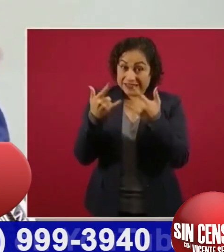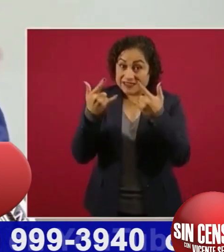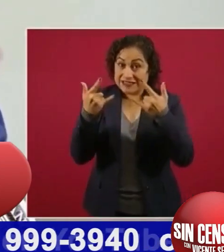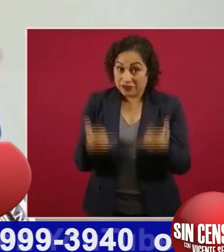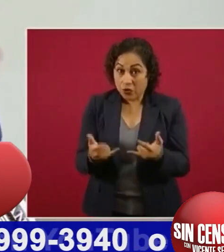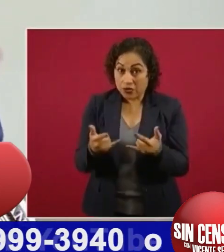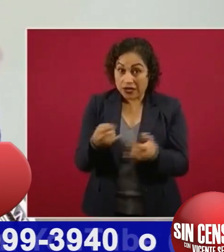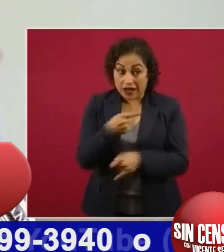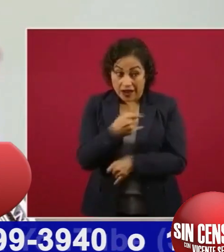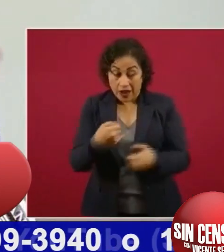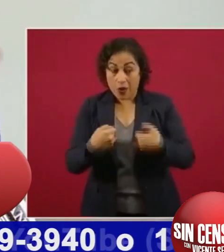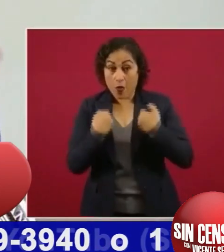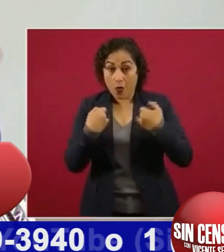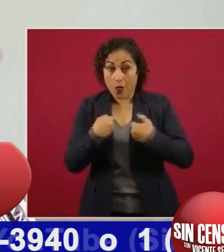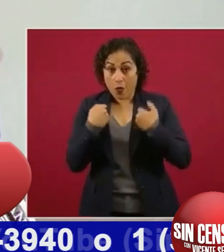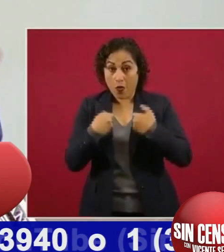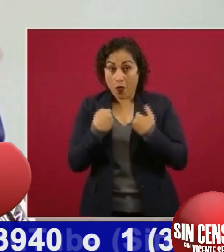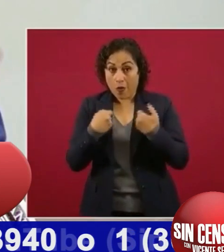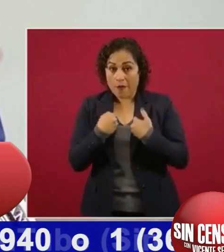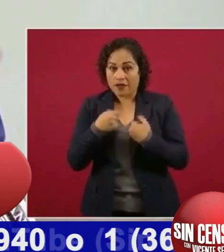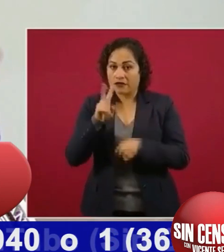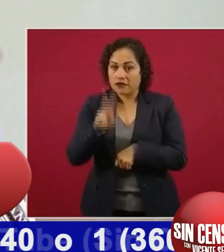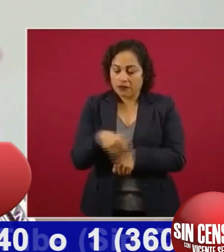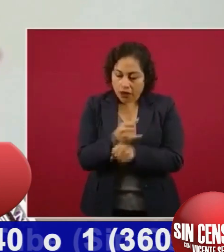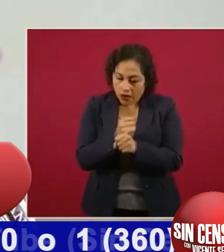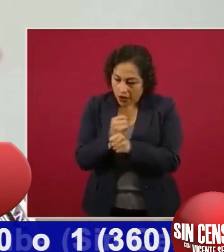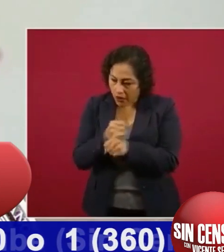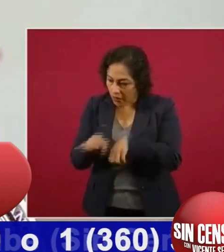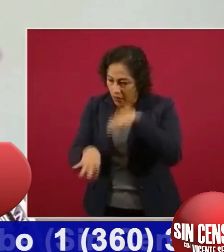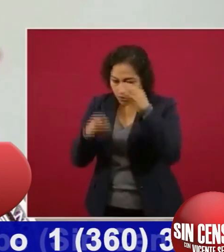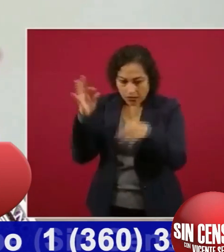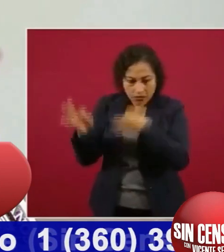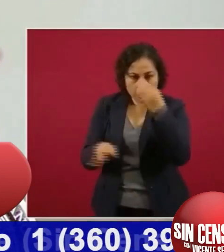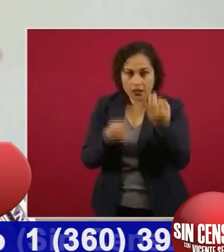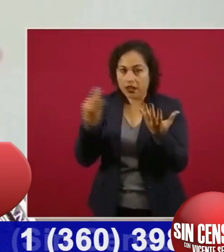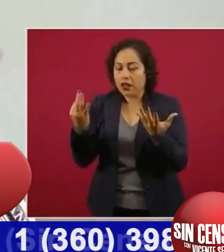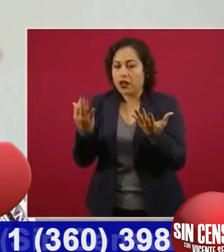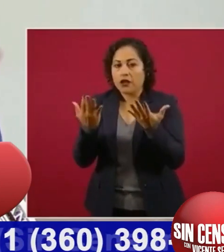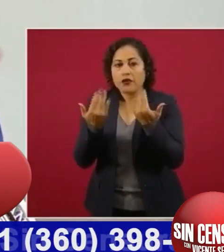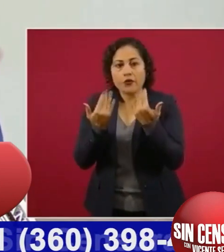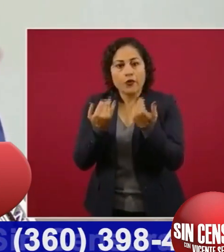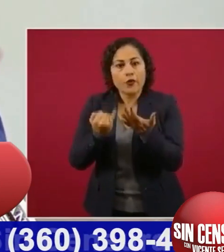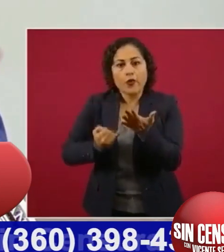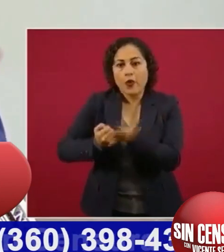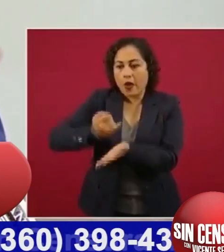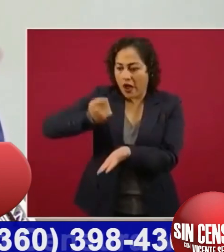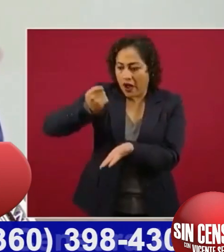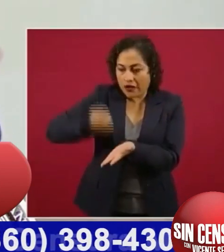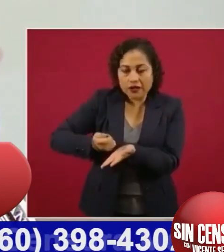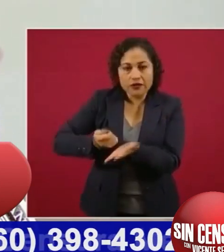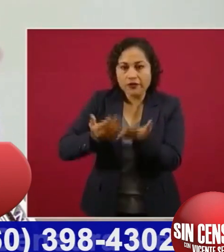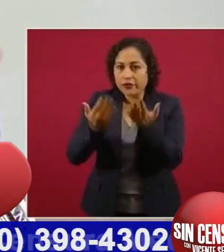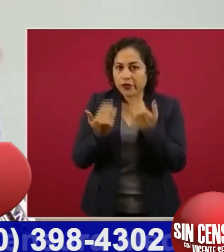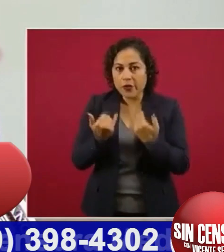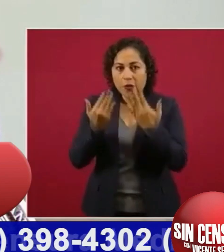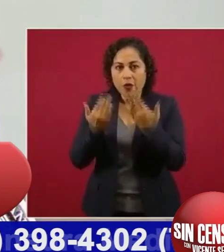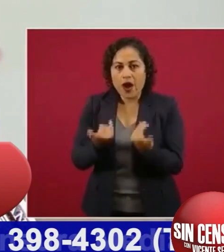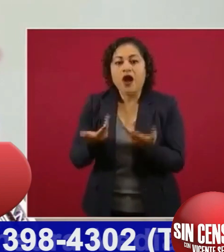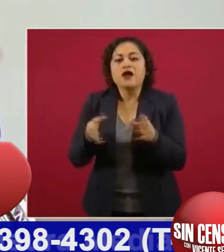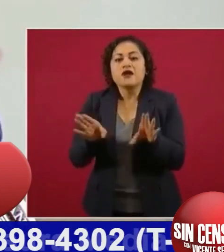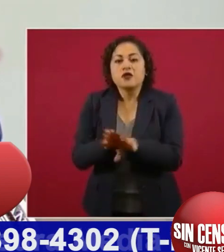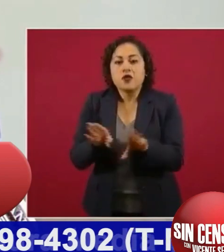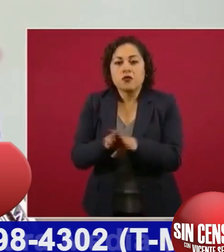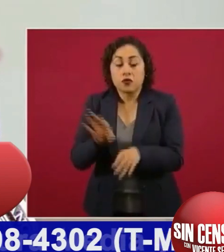presidente. No hay sentencias. Entonces, si me permite, vamos a ver cuáles alternativas tenemos. El indulto